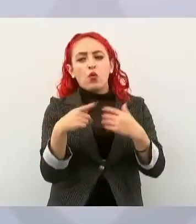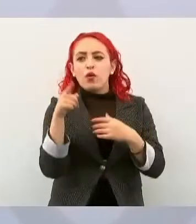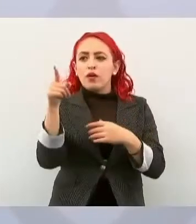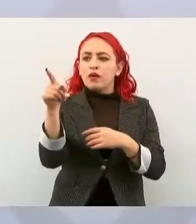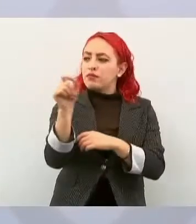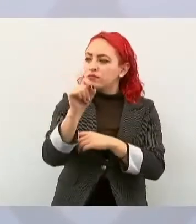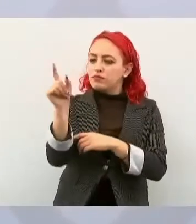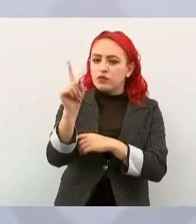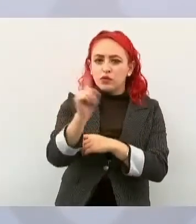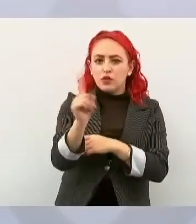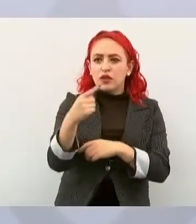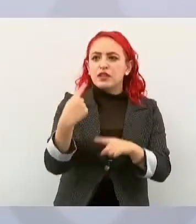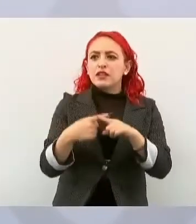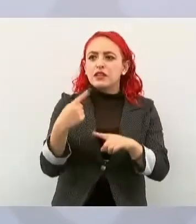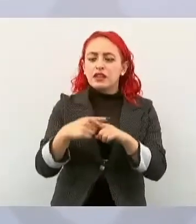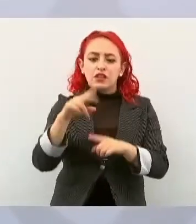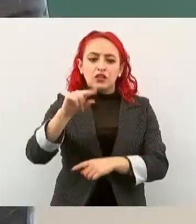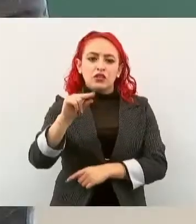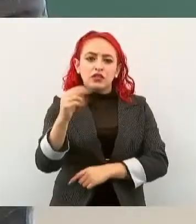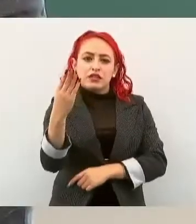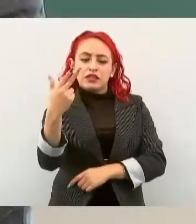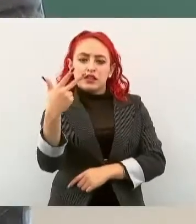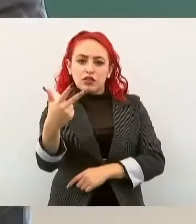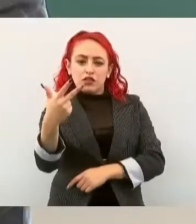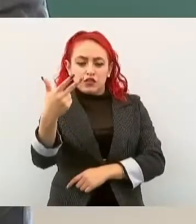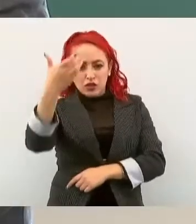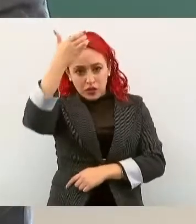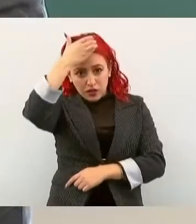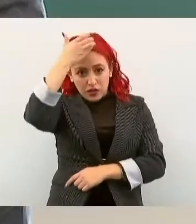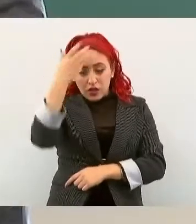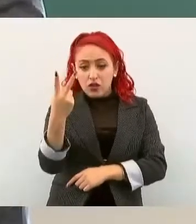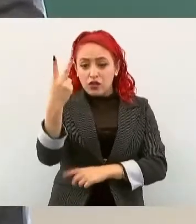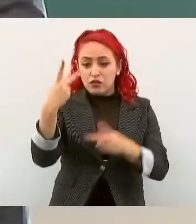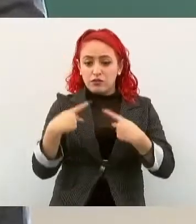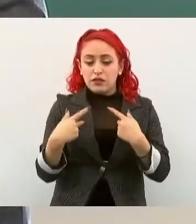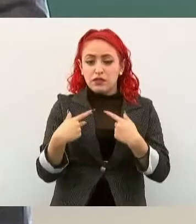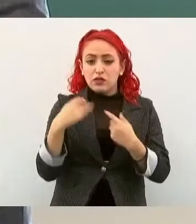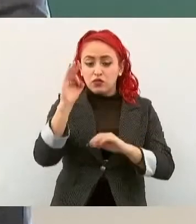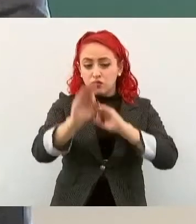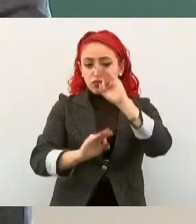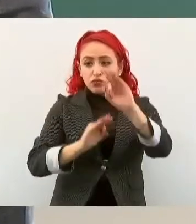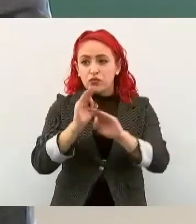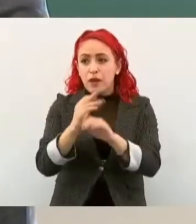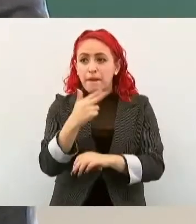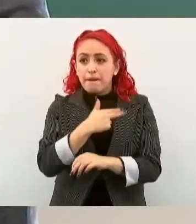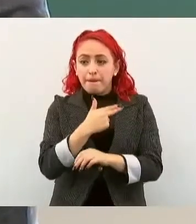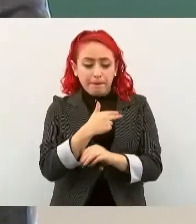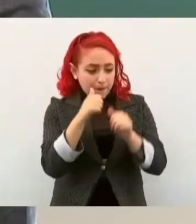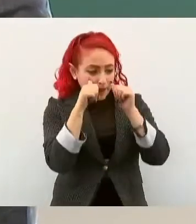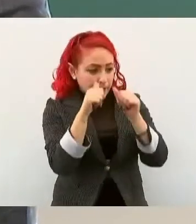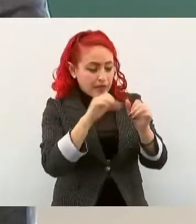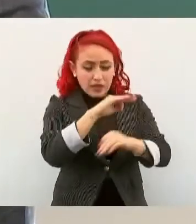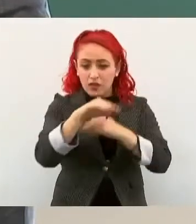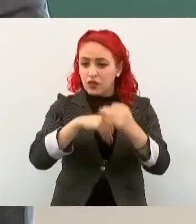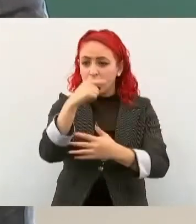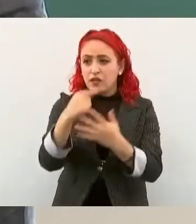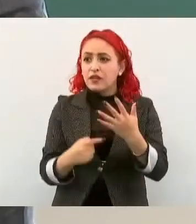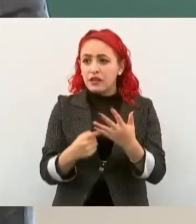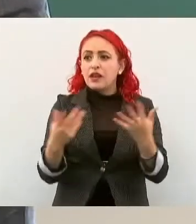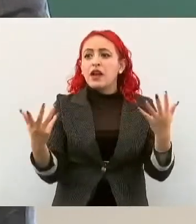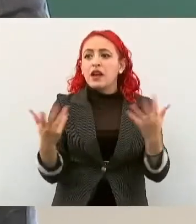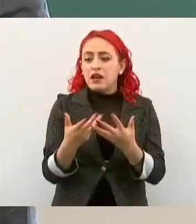no. Son 88 enfermeras y 2 paramédicos. Todo lo demás ya está cubierto. Debido